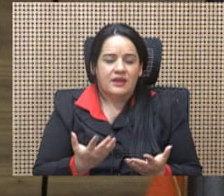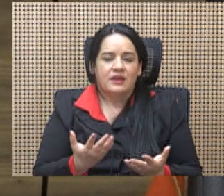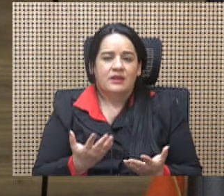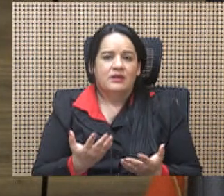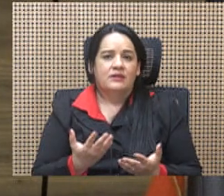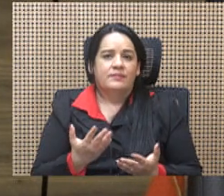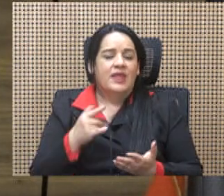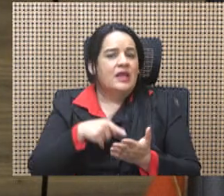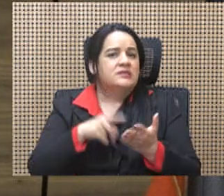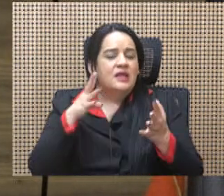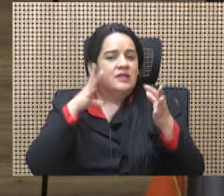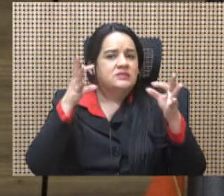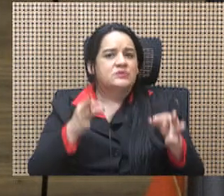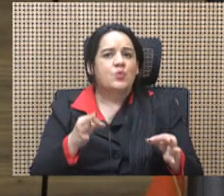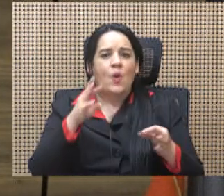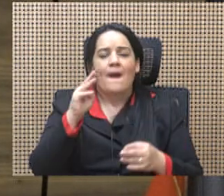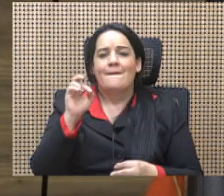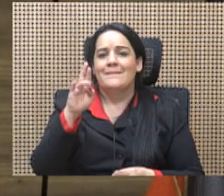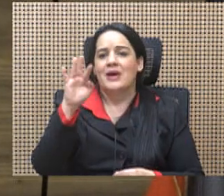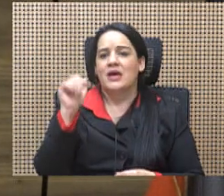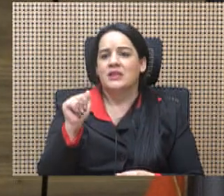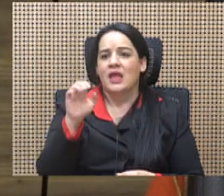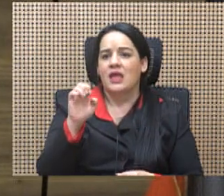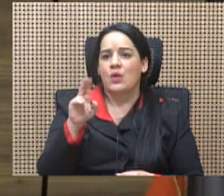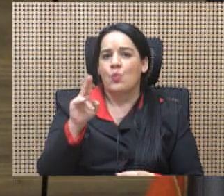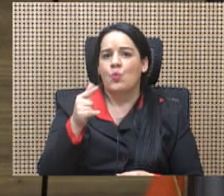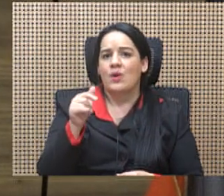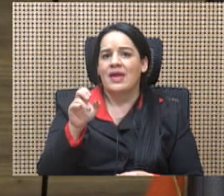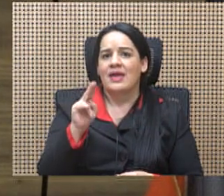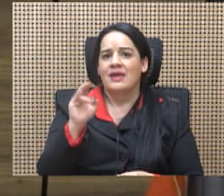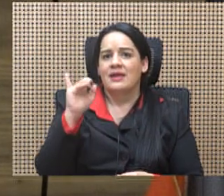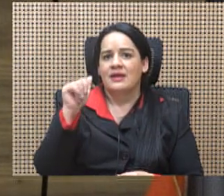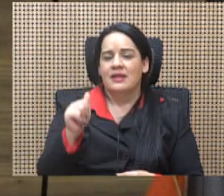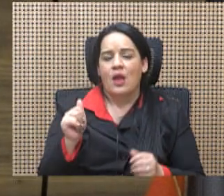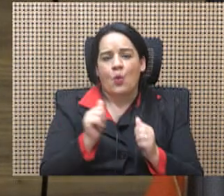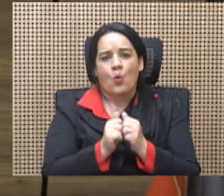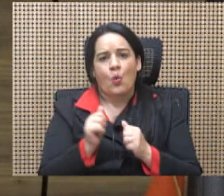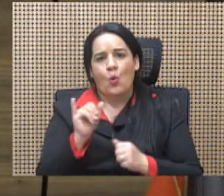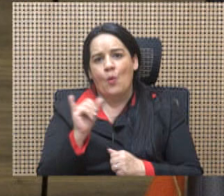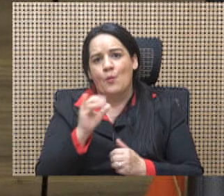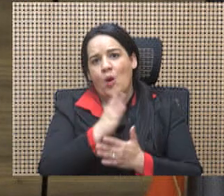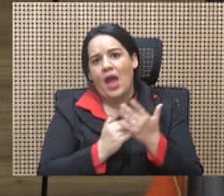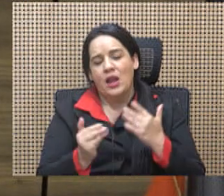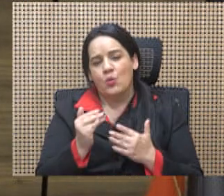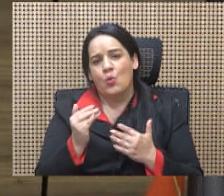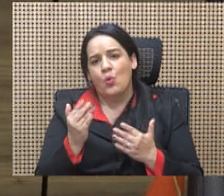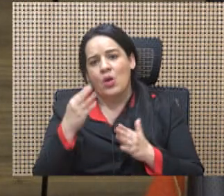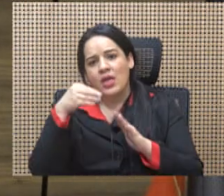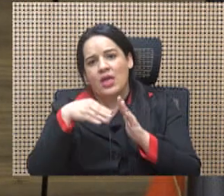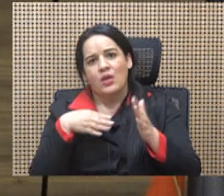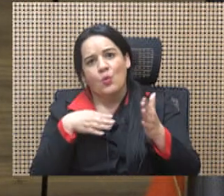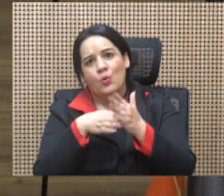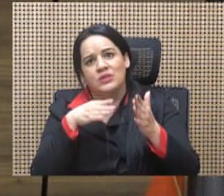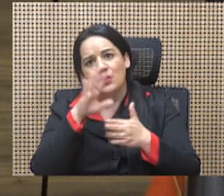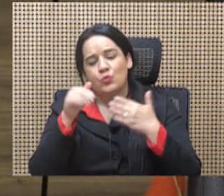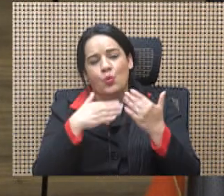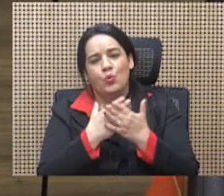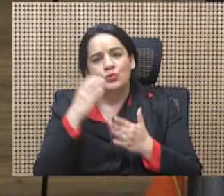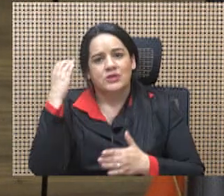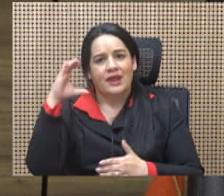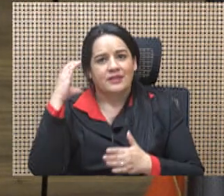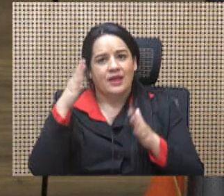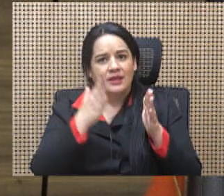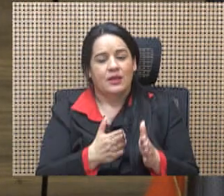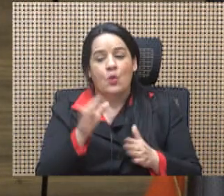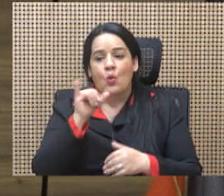decisión de doña Marta Eugenia como algo en detrimento de todos los cartagineses y también como diputada